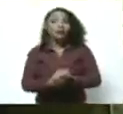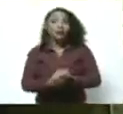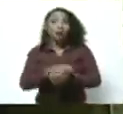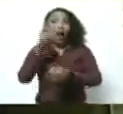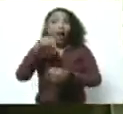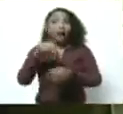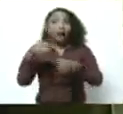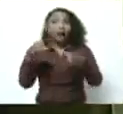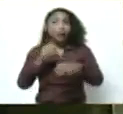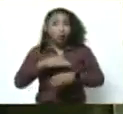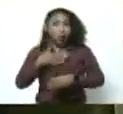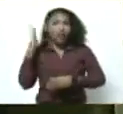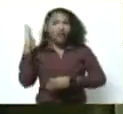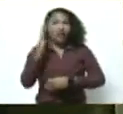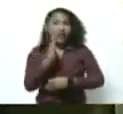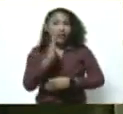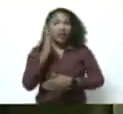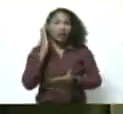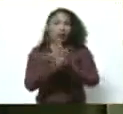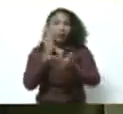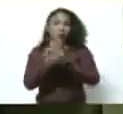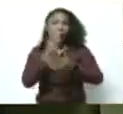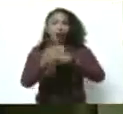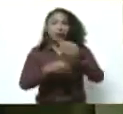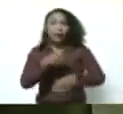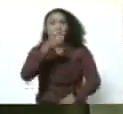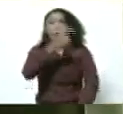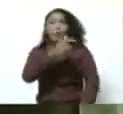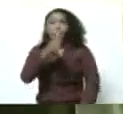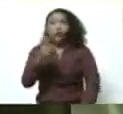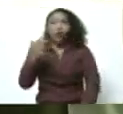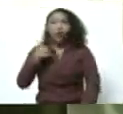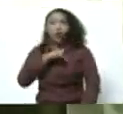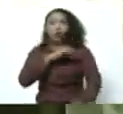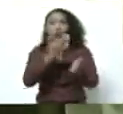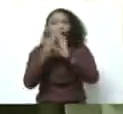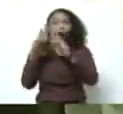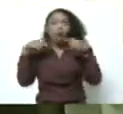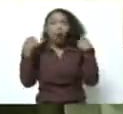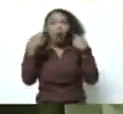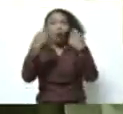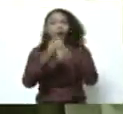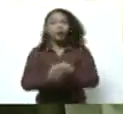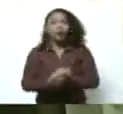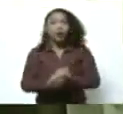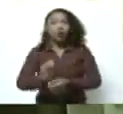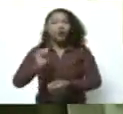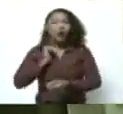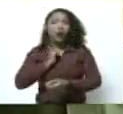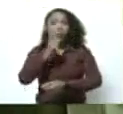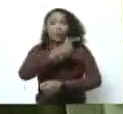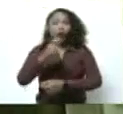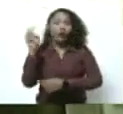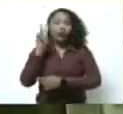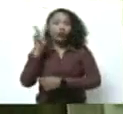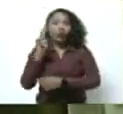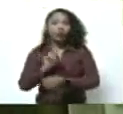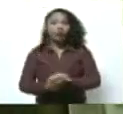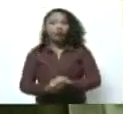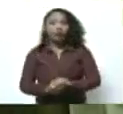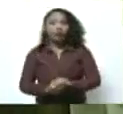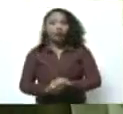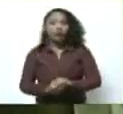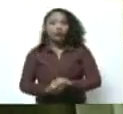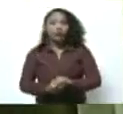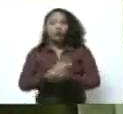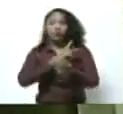aquí pueden venir, como siempre lo hacen, miembros de nuestras comunidades populares, cualquier ciudadano venezolano de